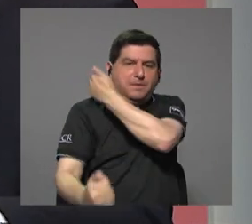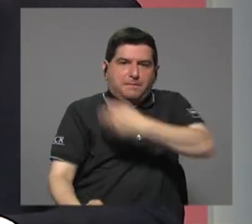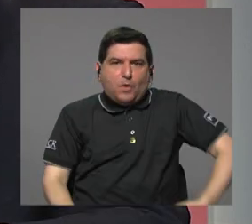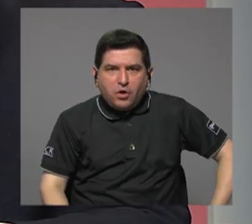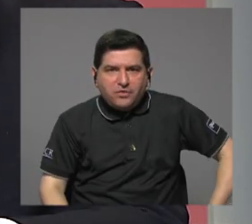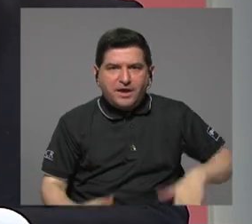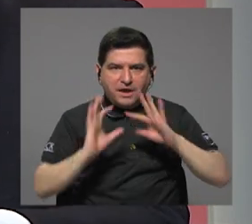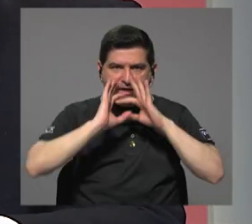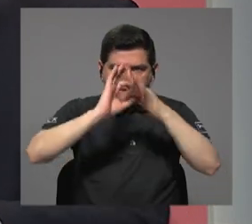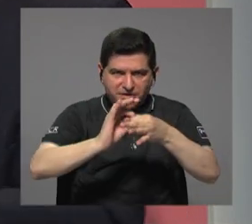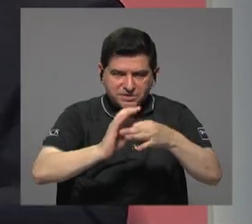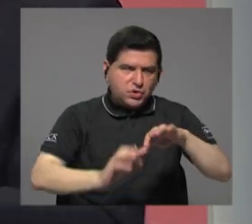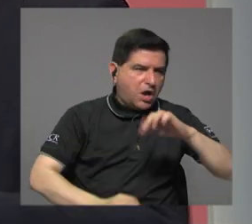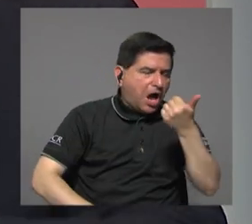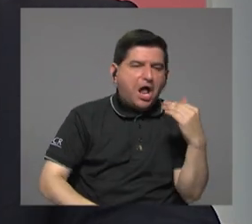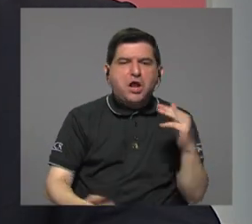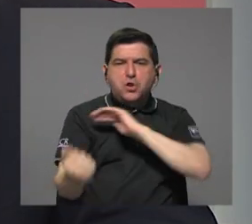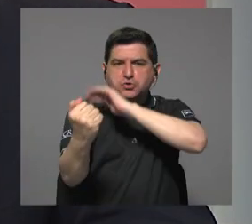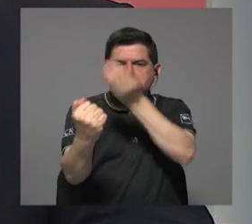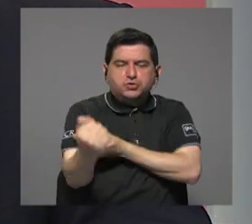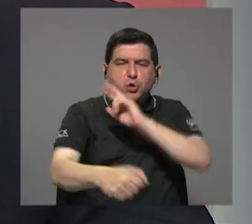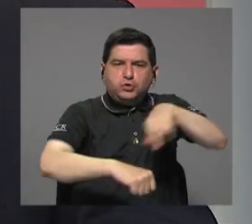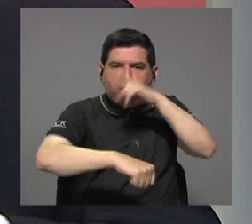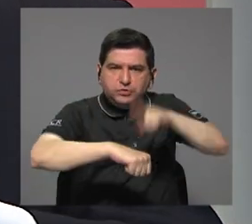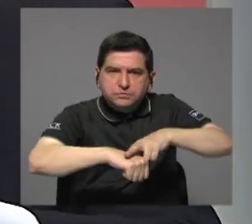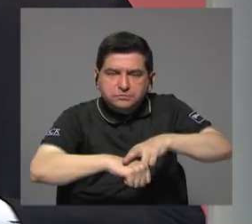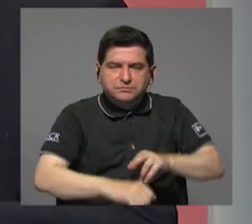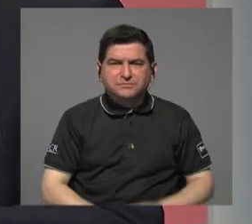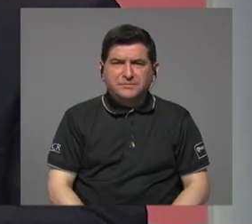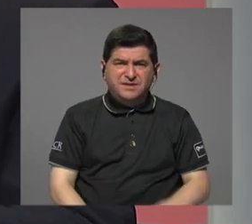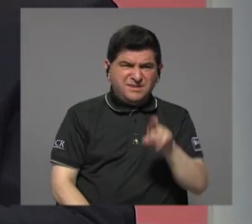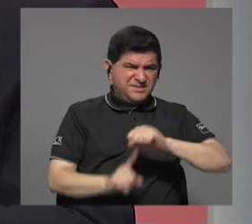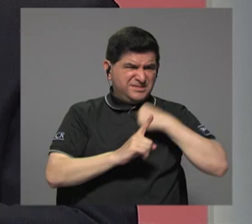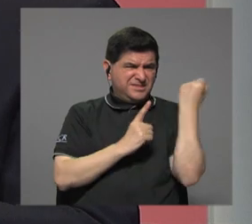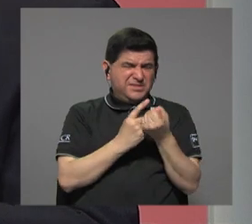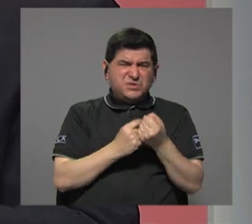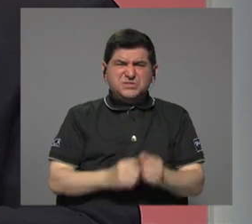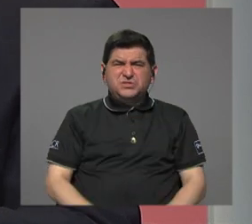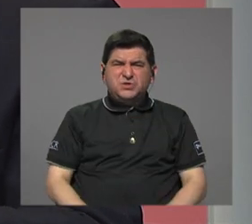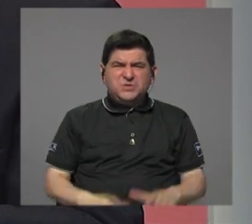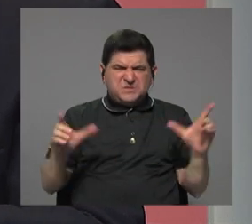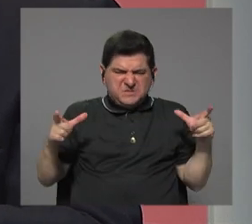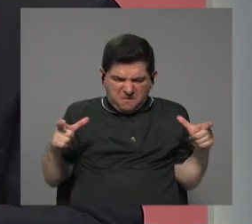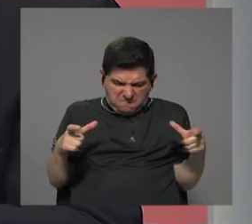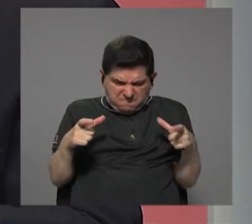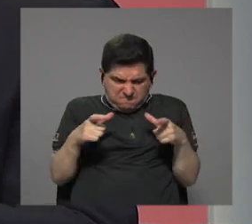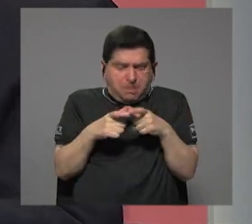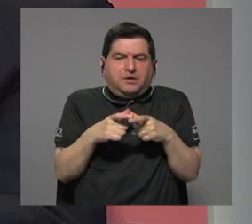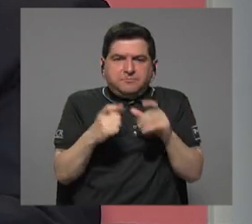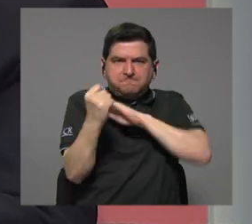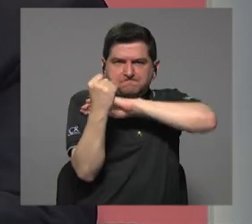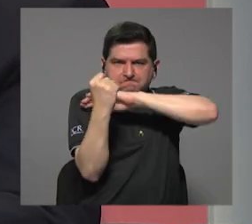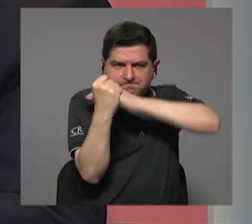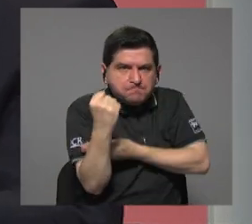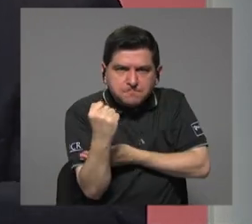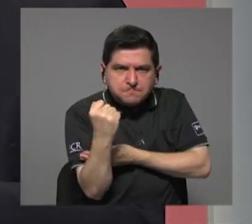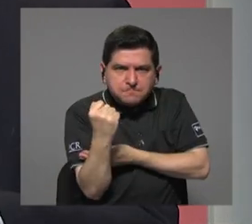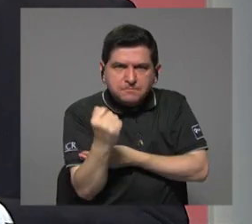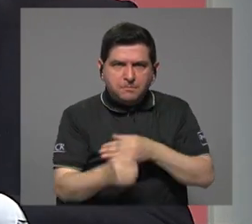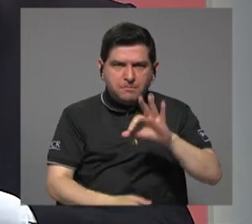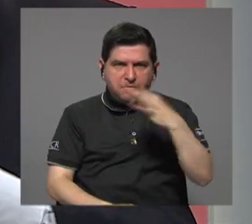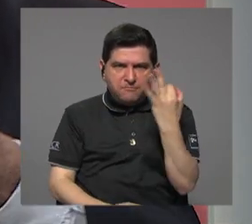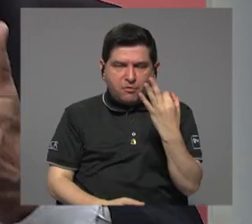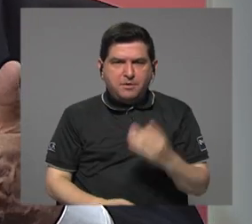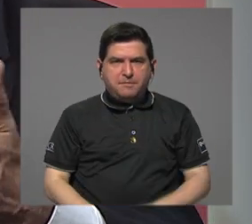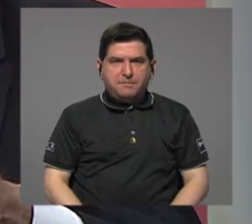sobre los otros poderes de la república y que esto concentra demasiado el poder de tal manera que